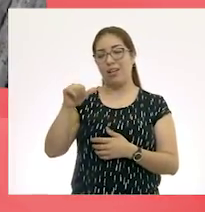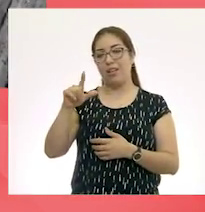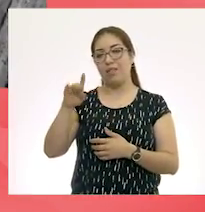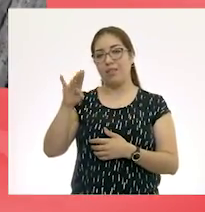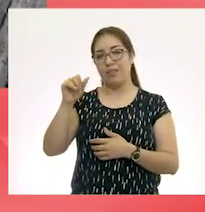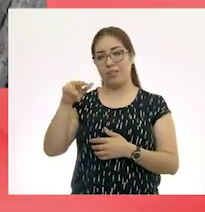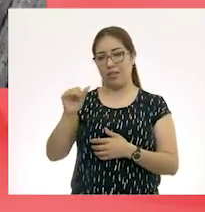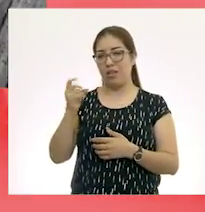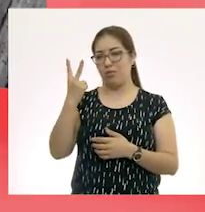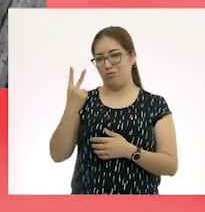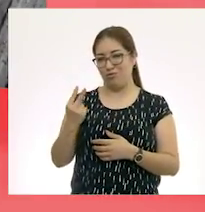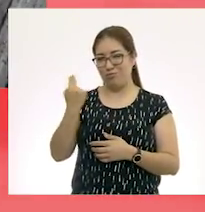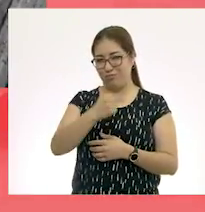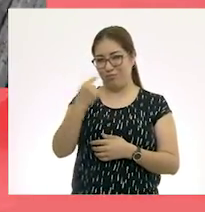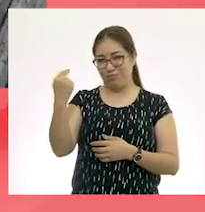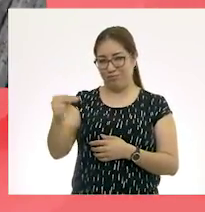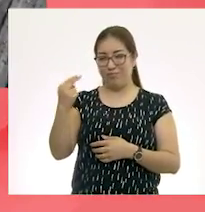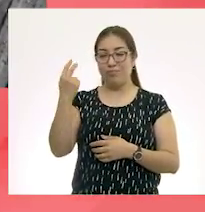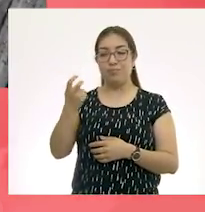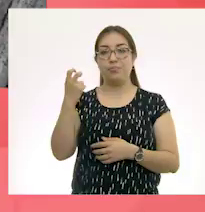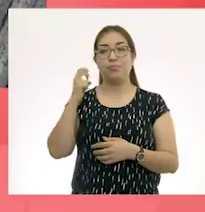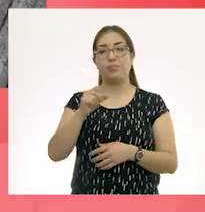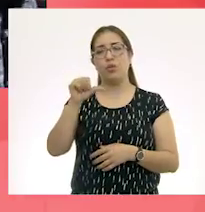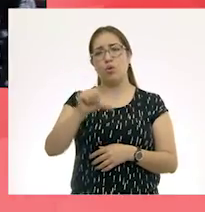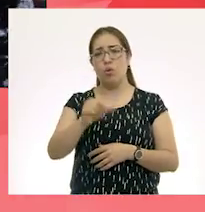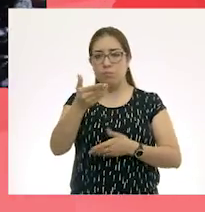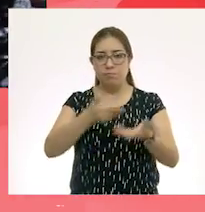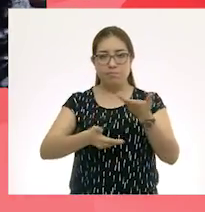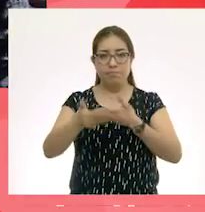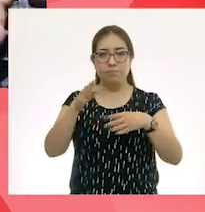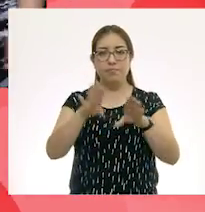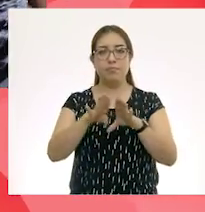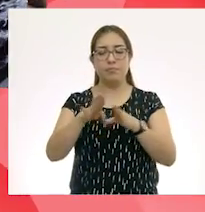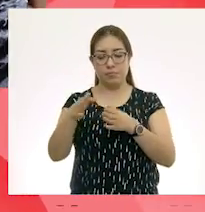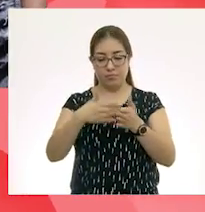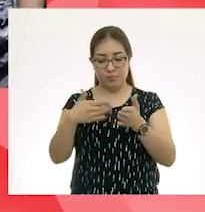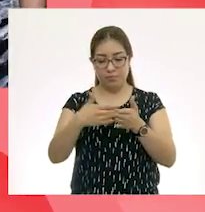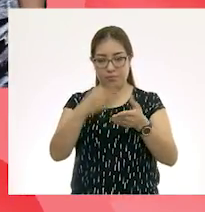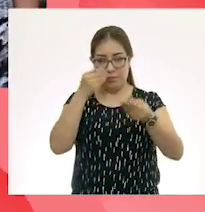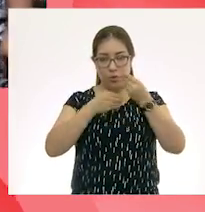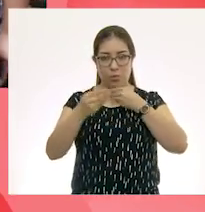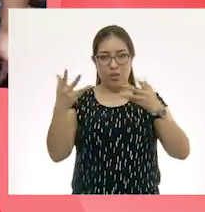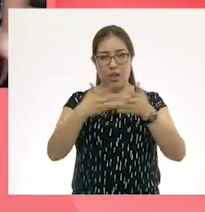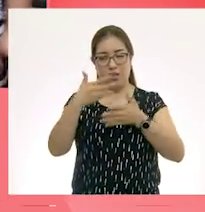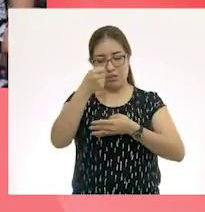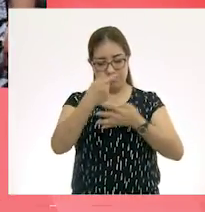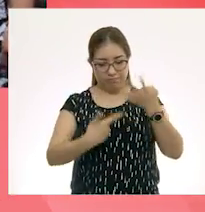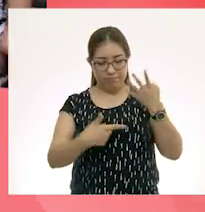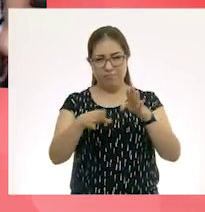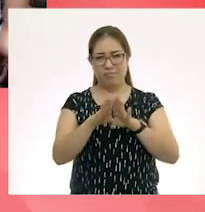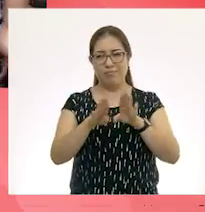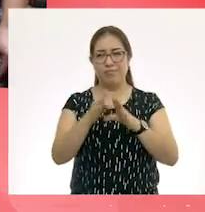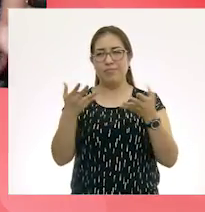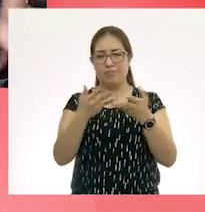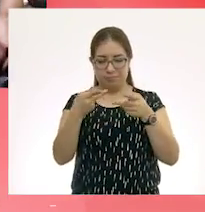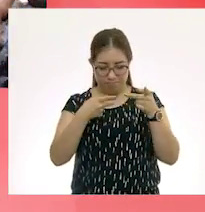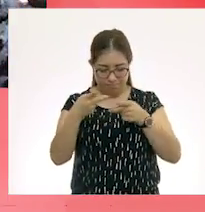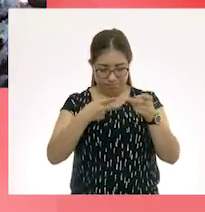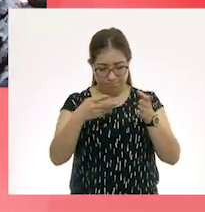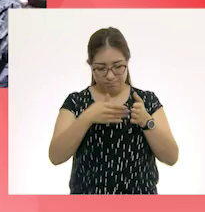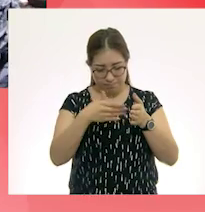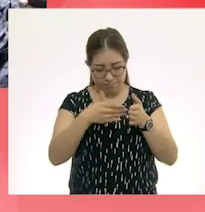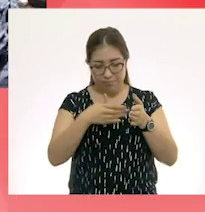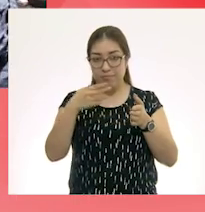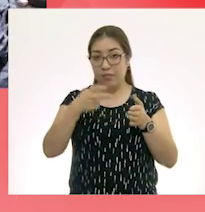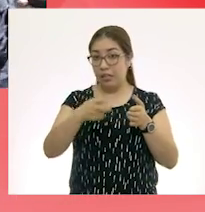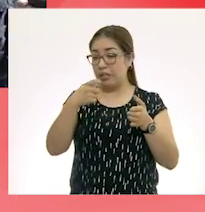nosotros alfajores y pacholes. Dos platillos, dos elementos gastronómicos precolombinos que son aún parte de